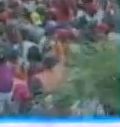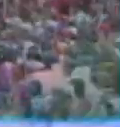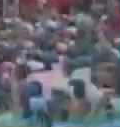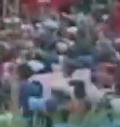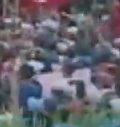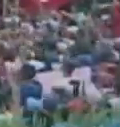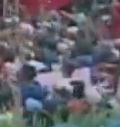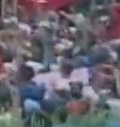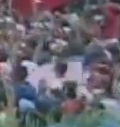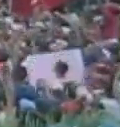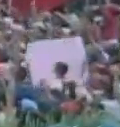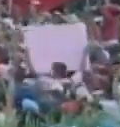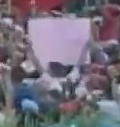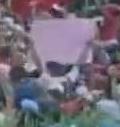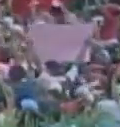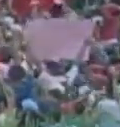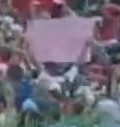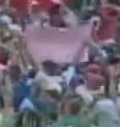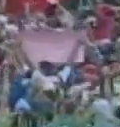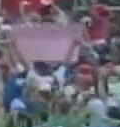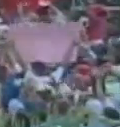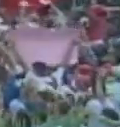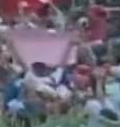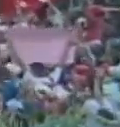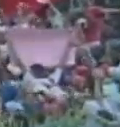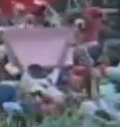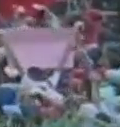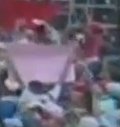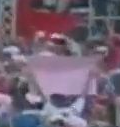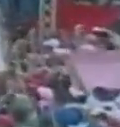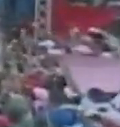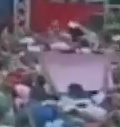Un abrazo, presidente.